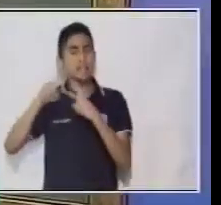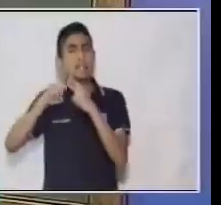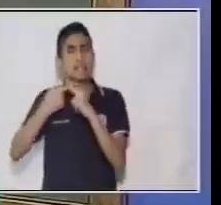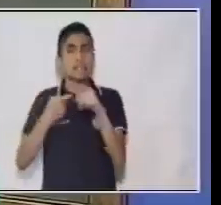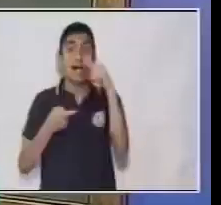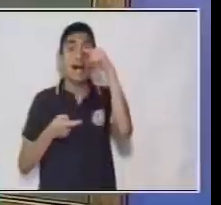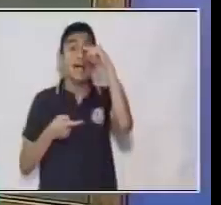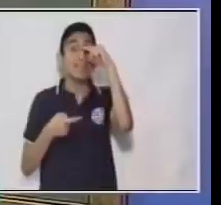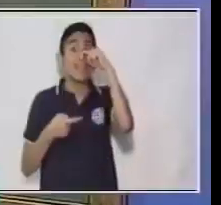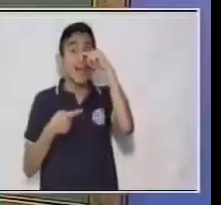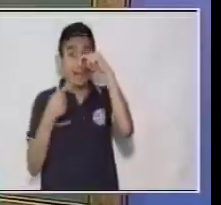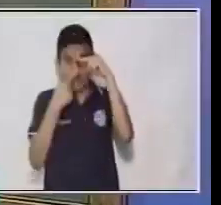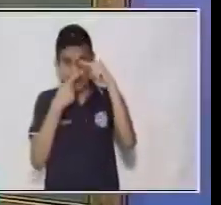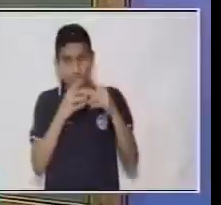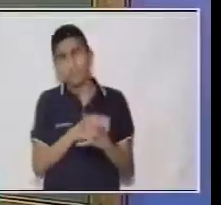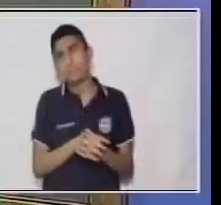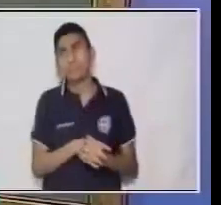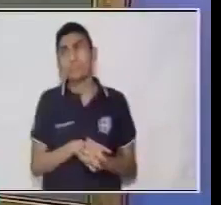T.